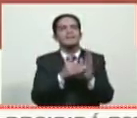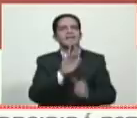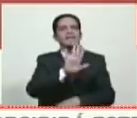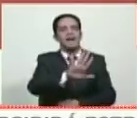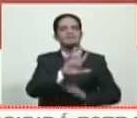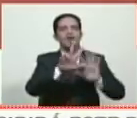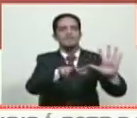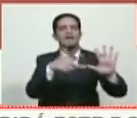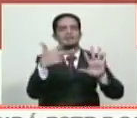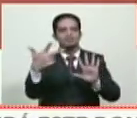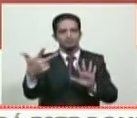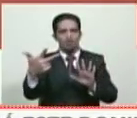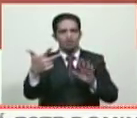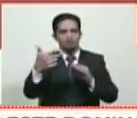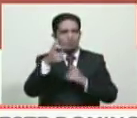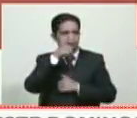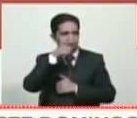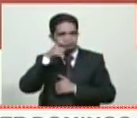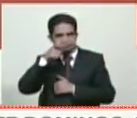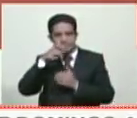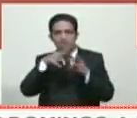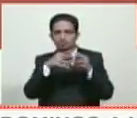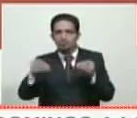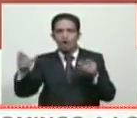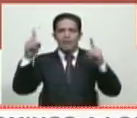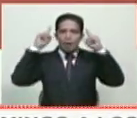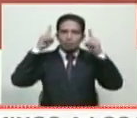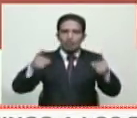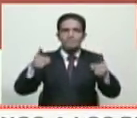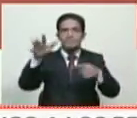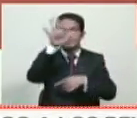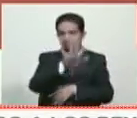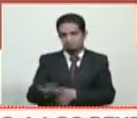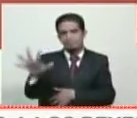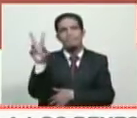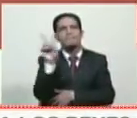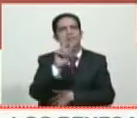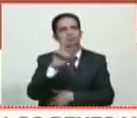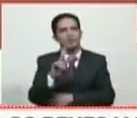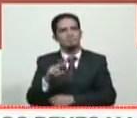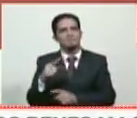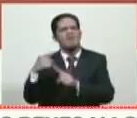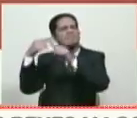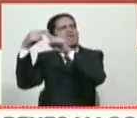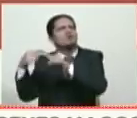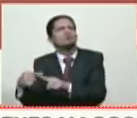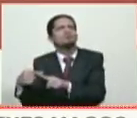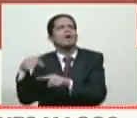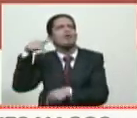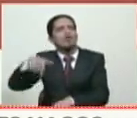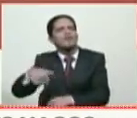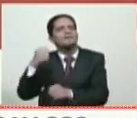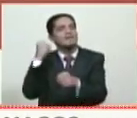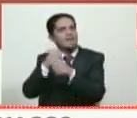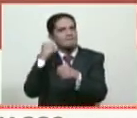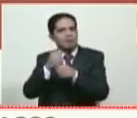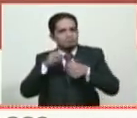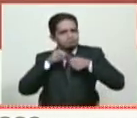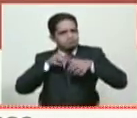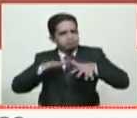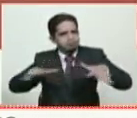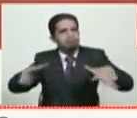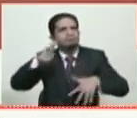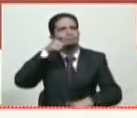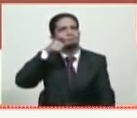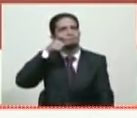10.518 kilómetros de vía a todo lo largo del territorio nacional. Y los resultados de este inmenso despliegue de seguridad